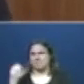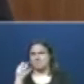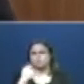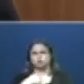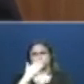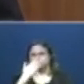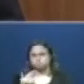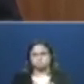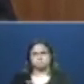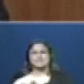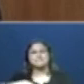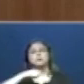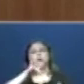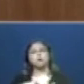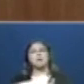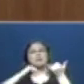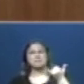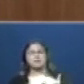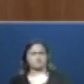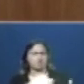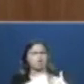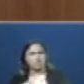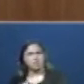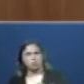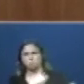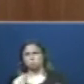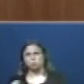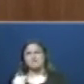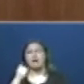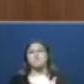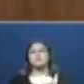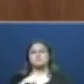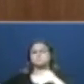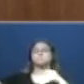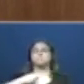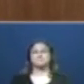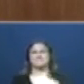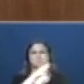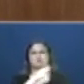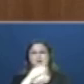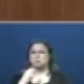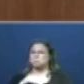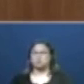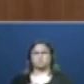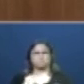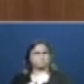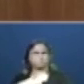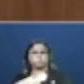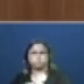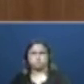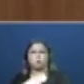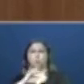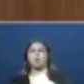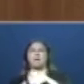reconozco esta crisis con sus muchas limitaciones y urgencias está suponiendo un freno muy duro e incluso un